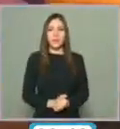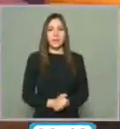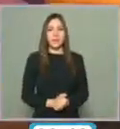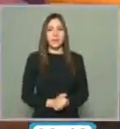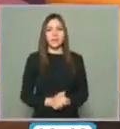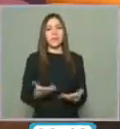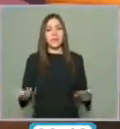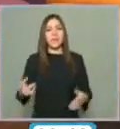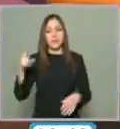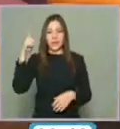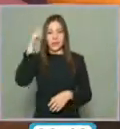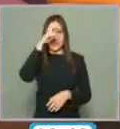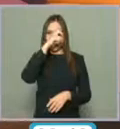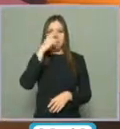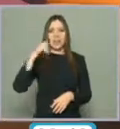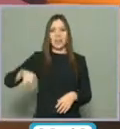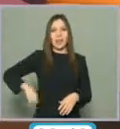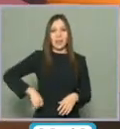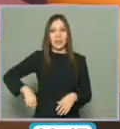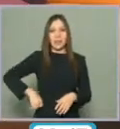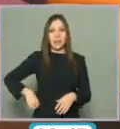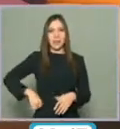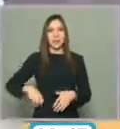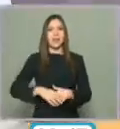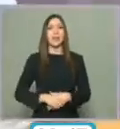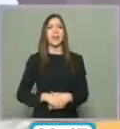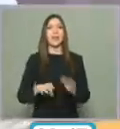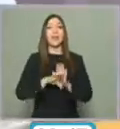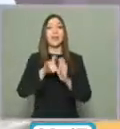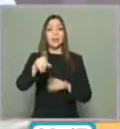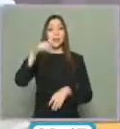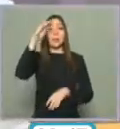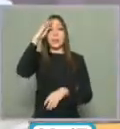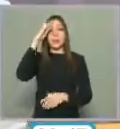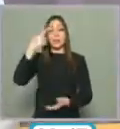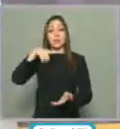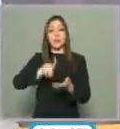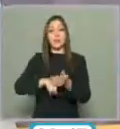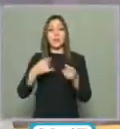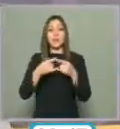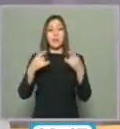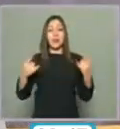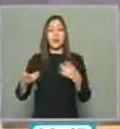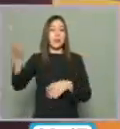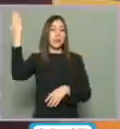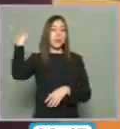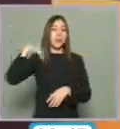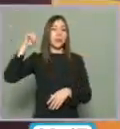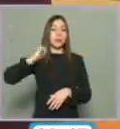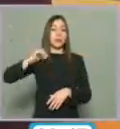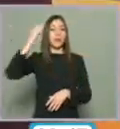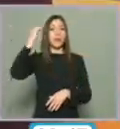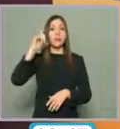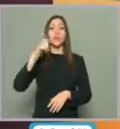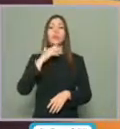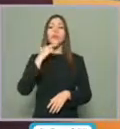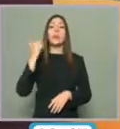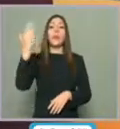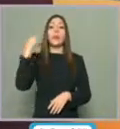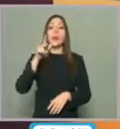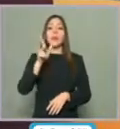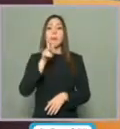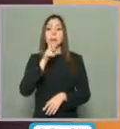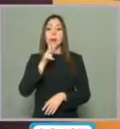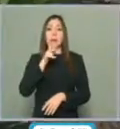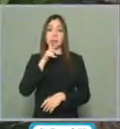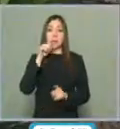bien complejo y bien interesante. ¿Sí? Si tú piensas en la historia, en la época de los romanos, el padre se